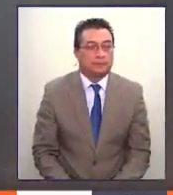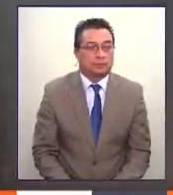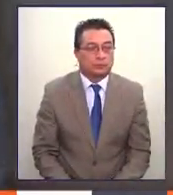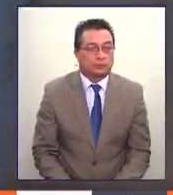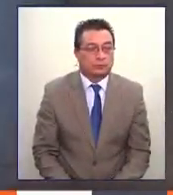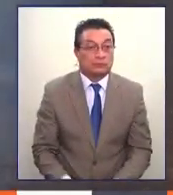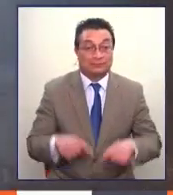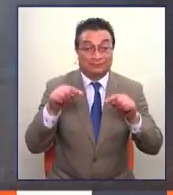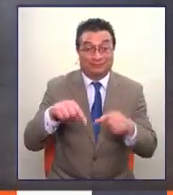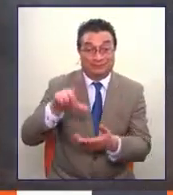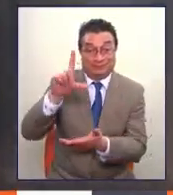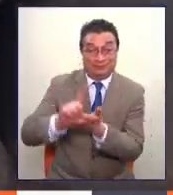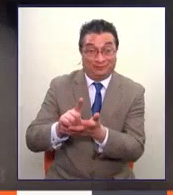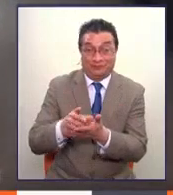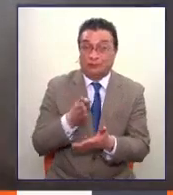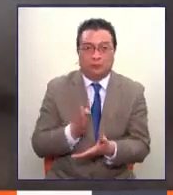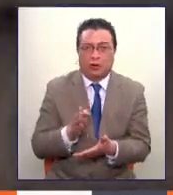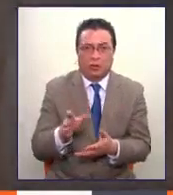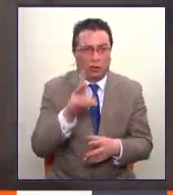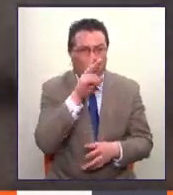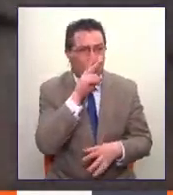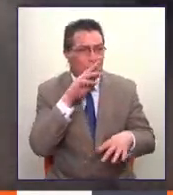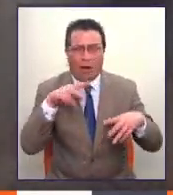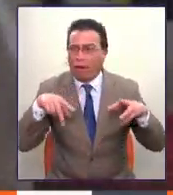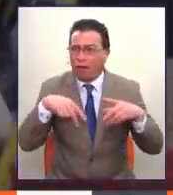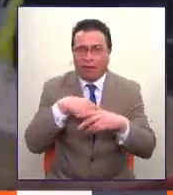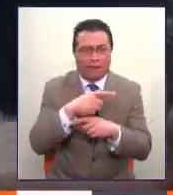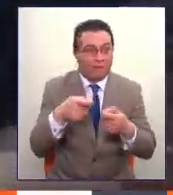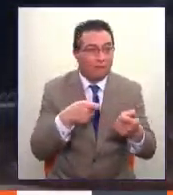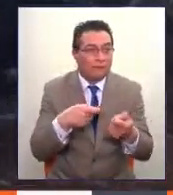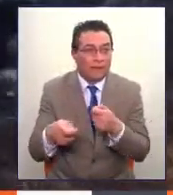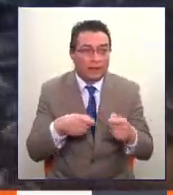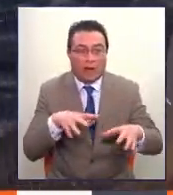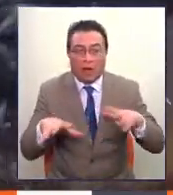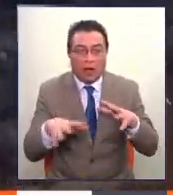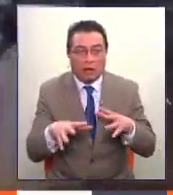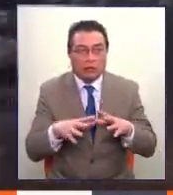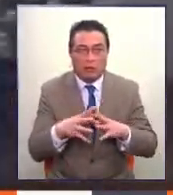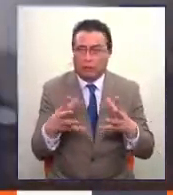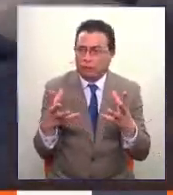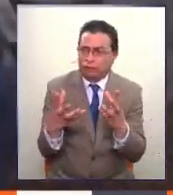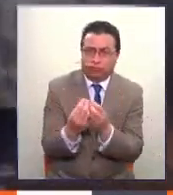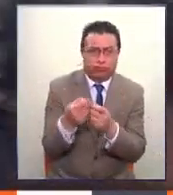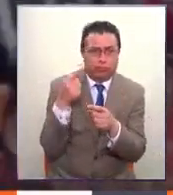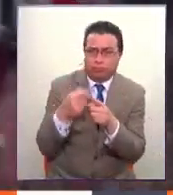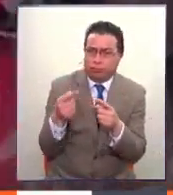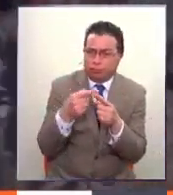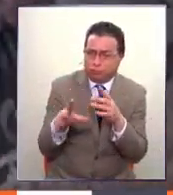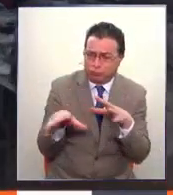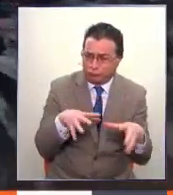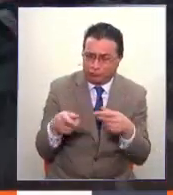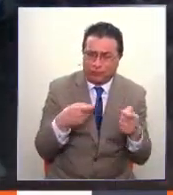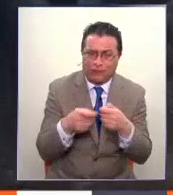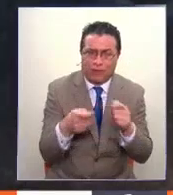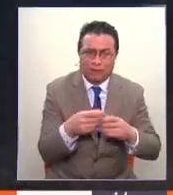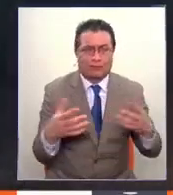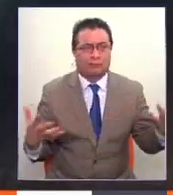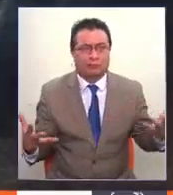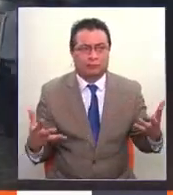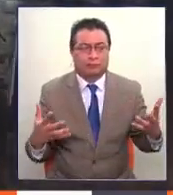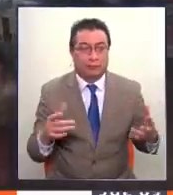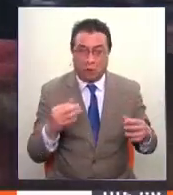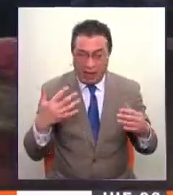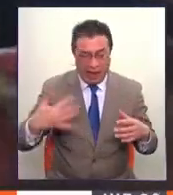pero en esta zona el ritmo sigue siendo el mismo la venta de productos es masiva y de todo tipo evidentemente no siempre